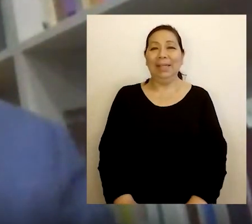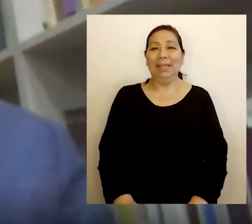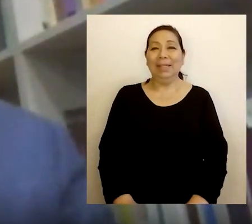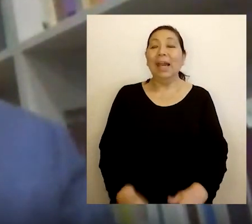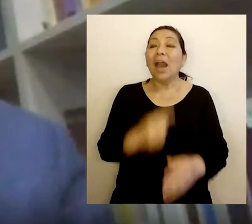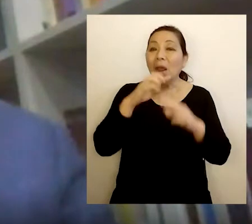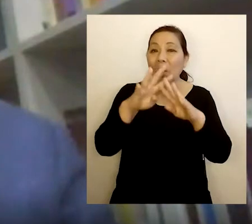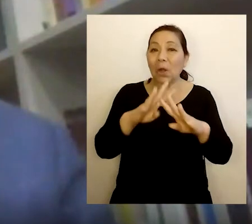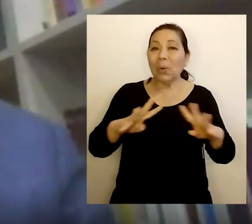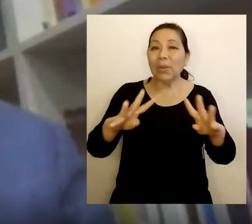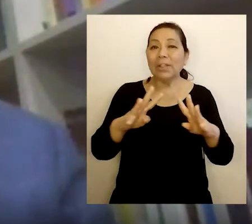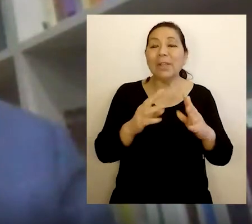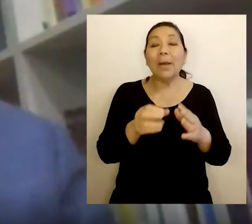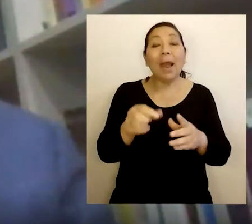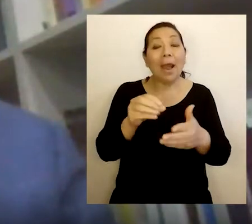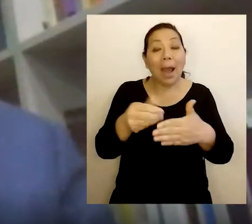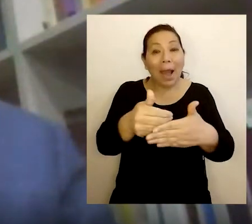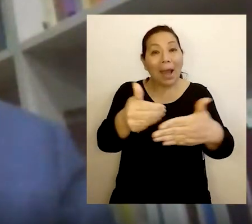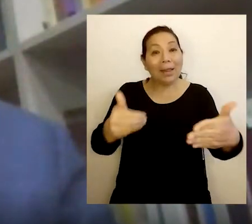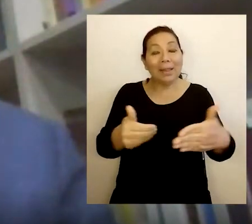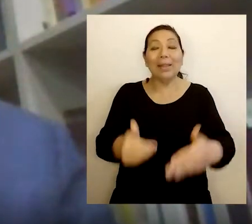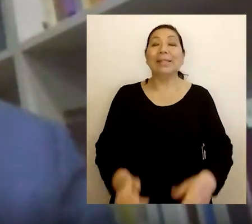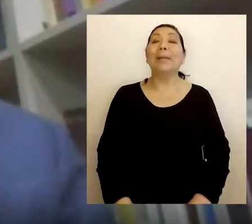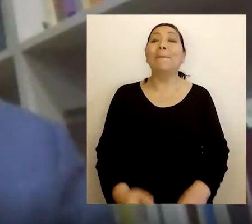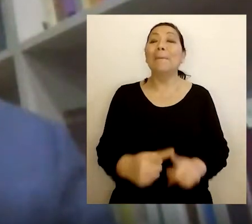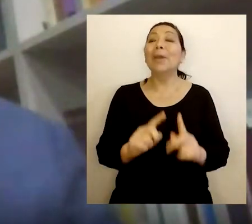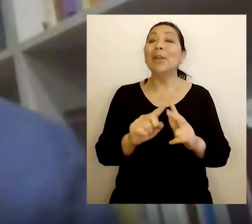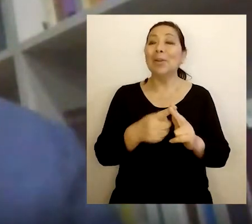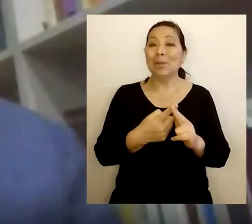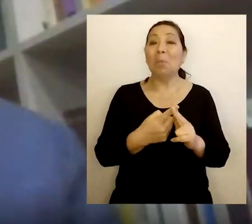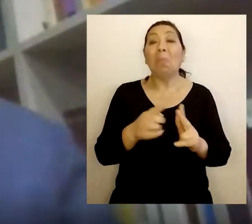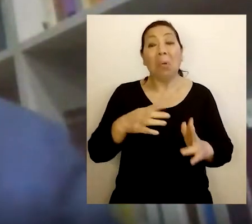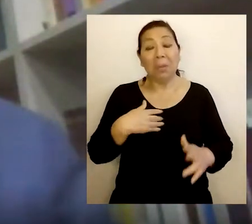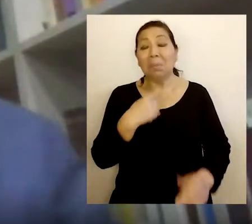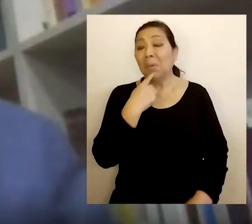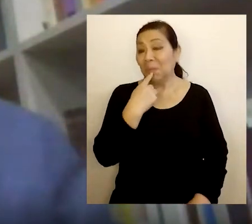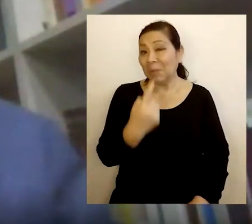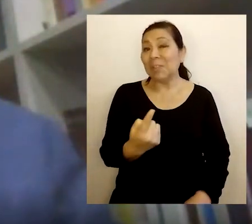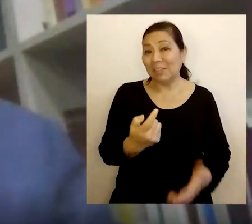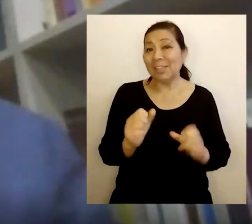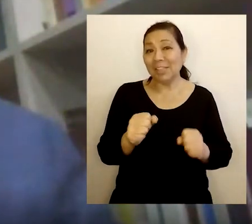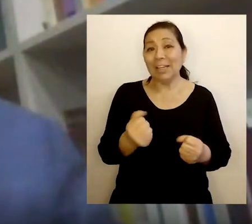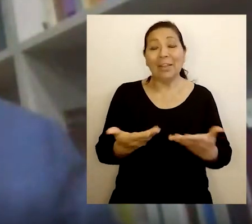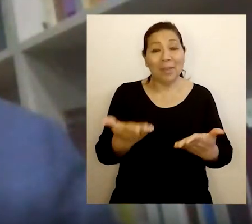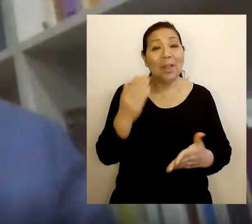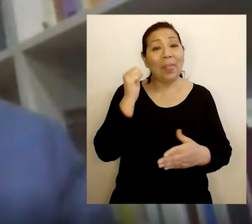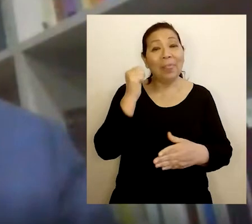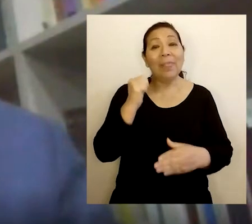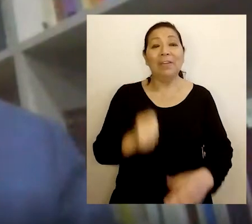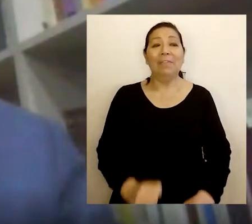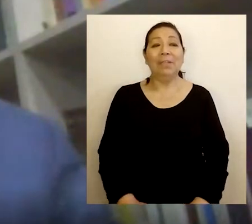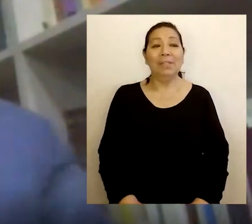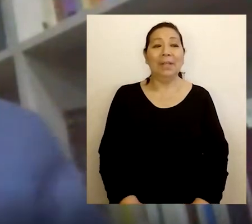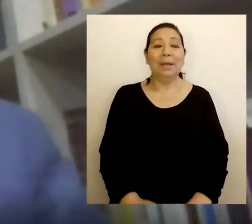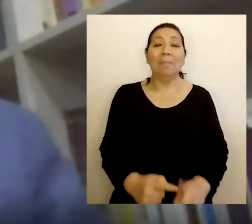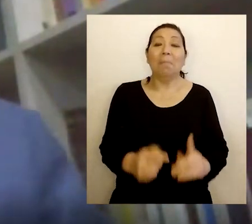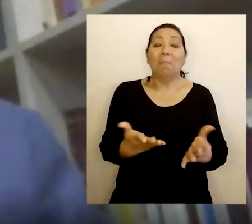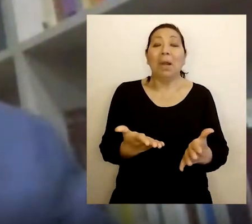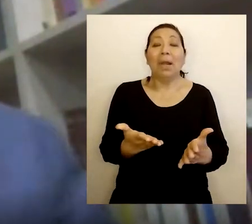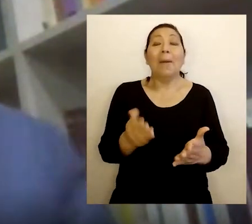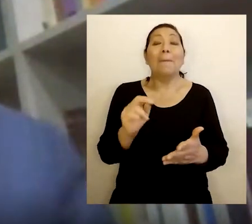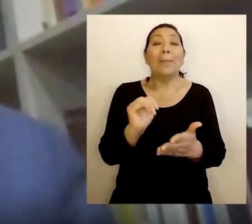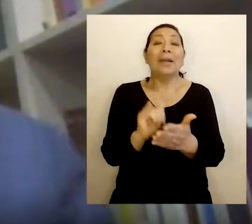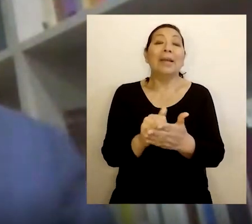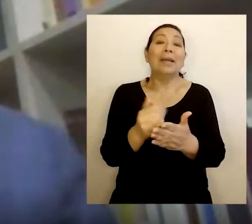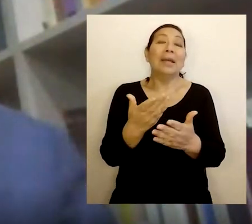de la audiencia de determinación anticipada, por la cual inicialmente podemos decir de que sí tuvo derecho a la defensa, en el caso de la apelación,